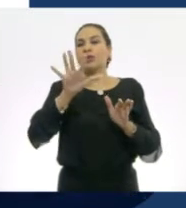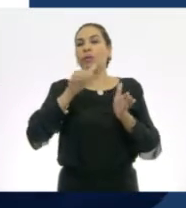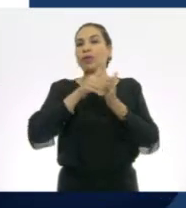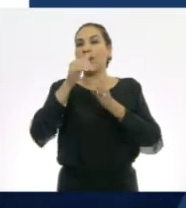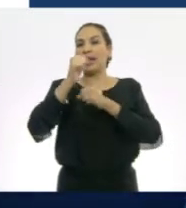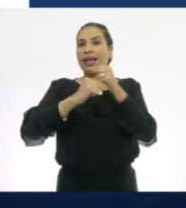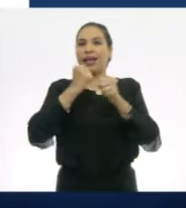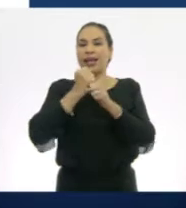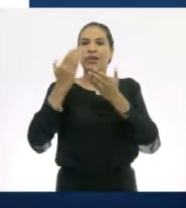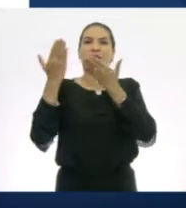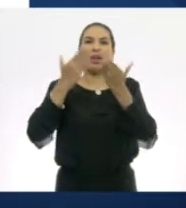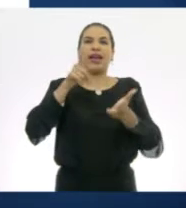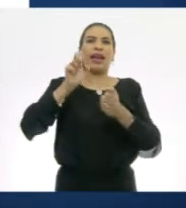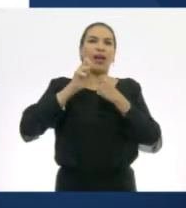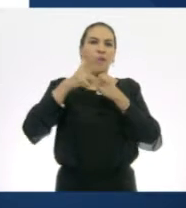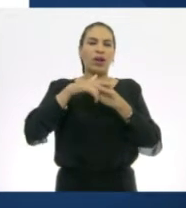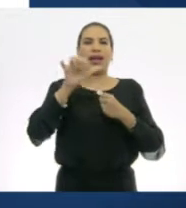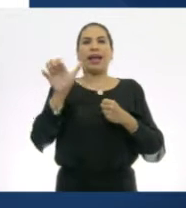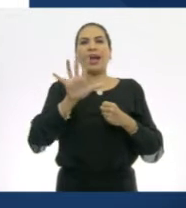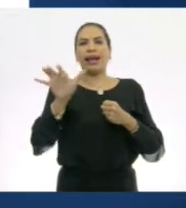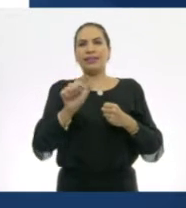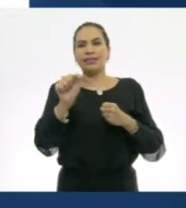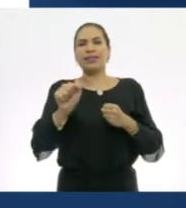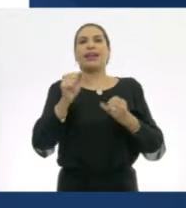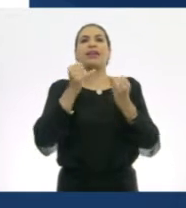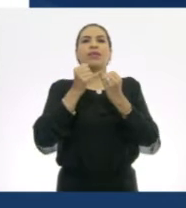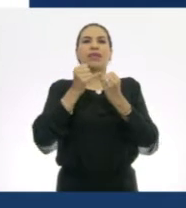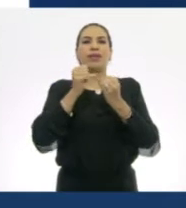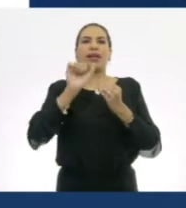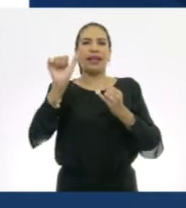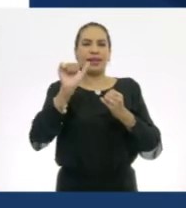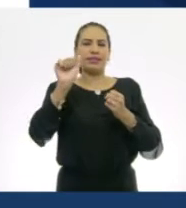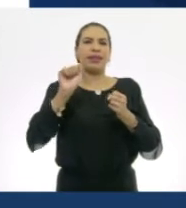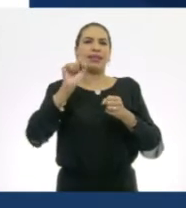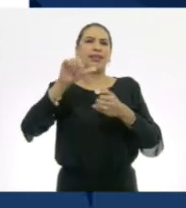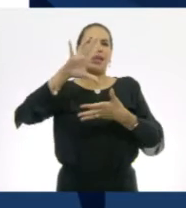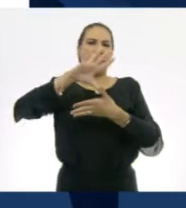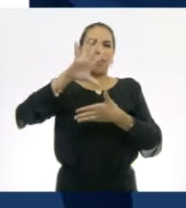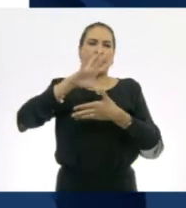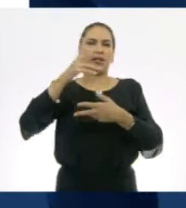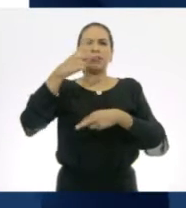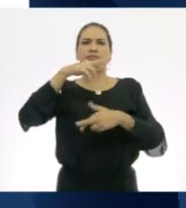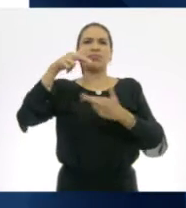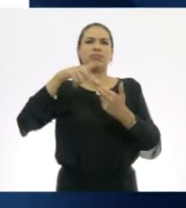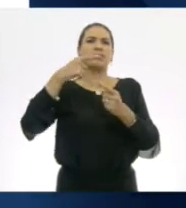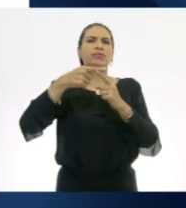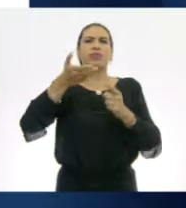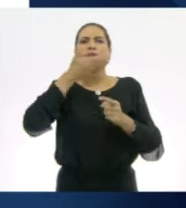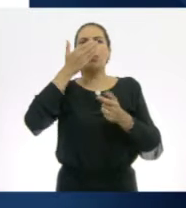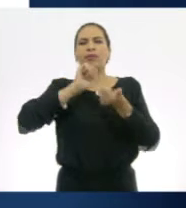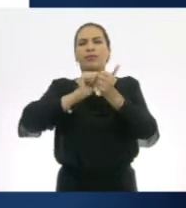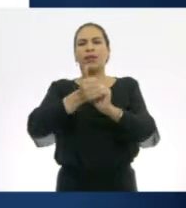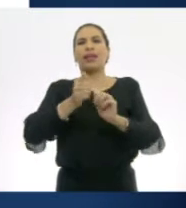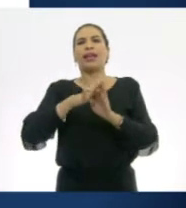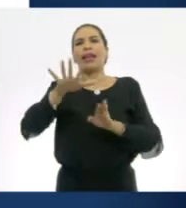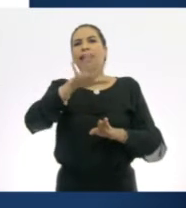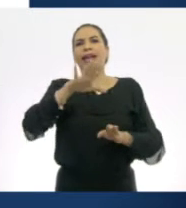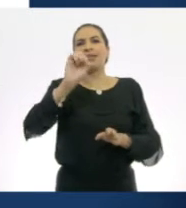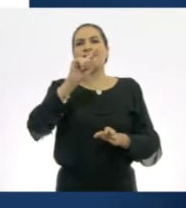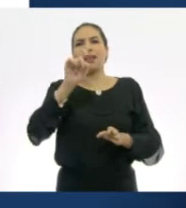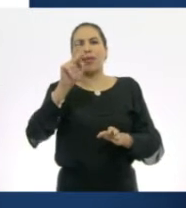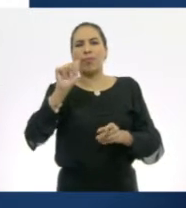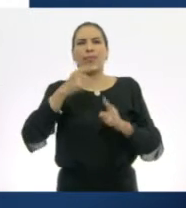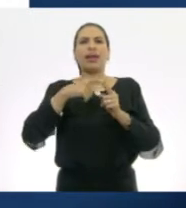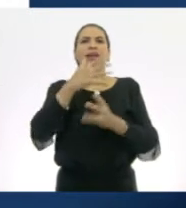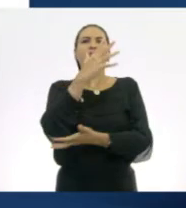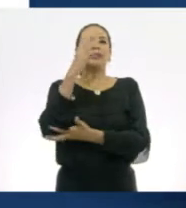años y llegaron a Europa, Asia y América, donde se adaptaron a regiones naturales como la estepa, la sabana y el